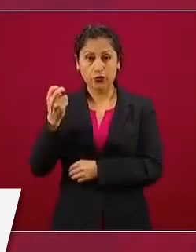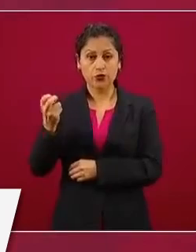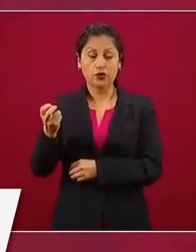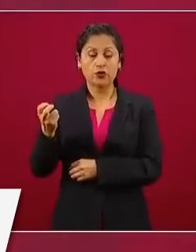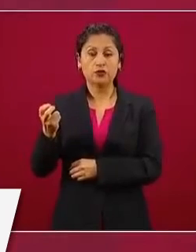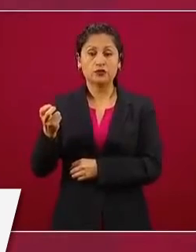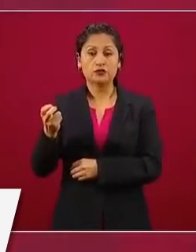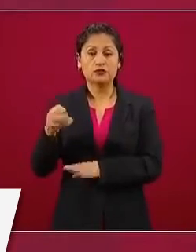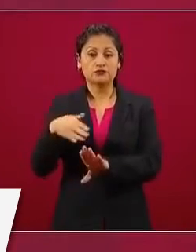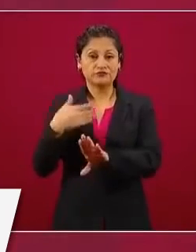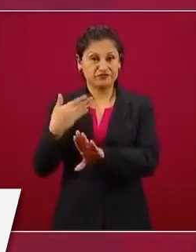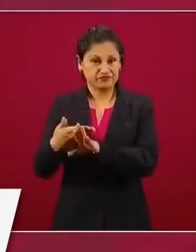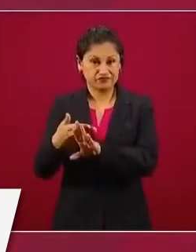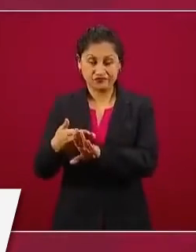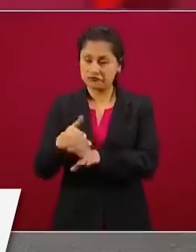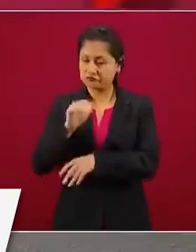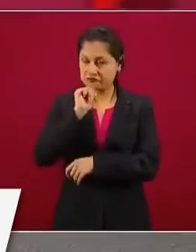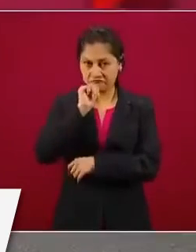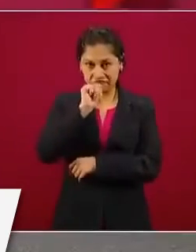Para